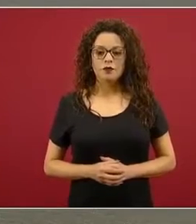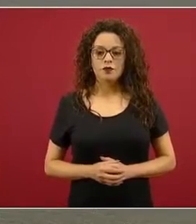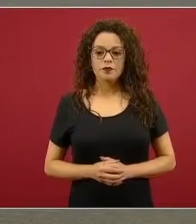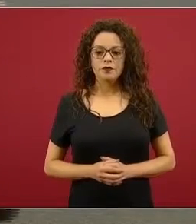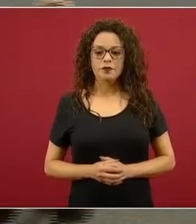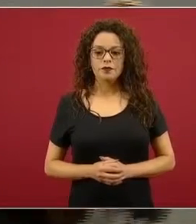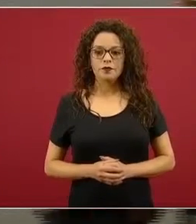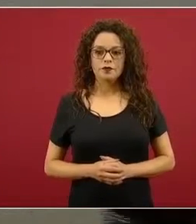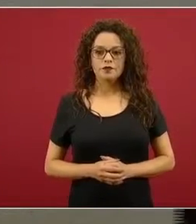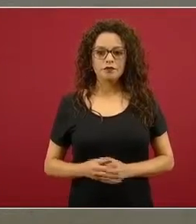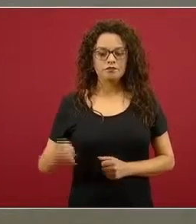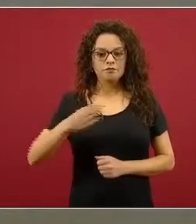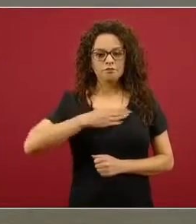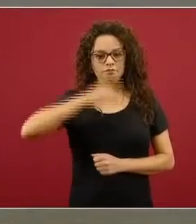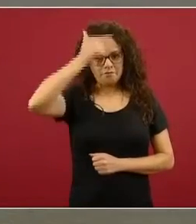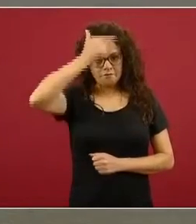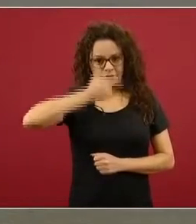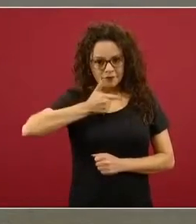Buenas noches,